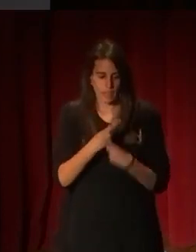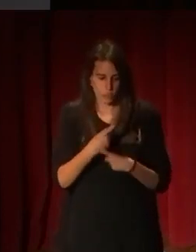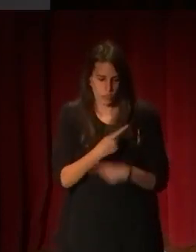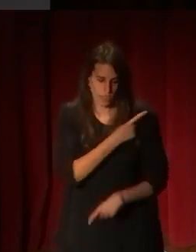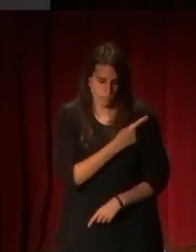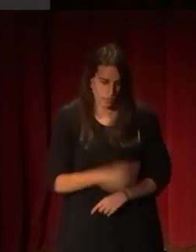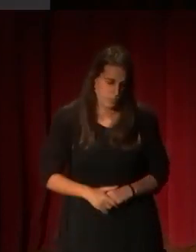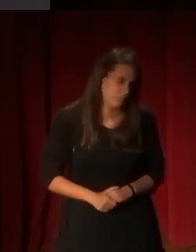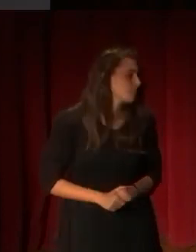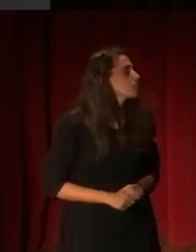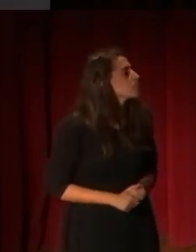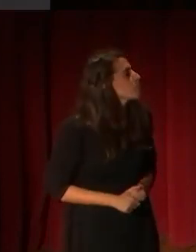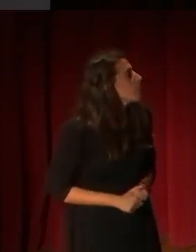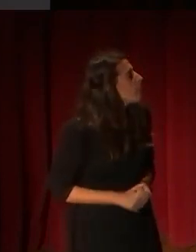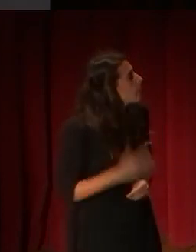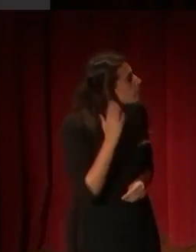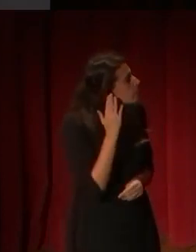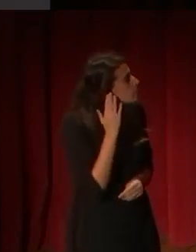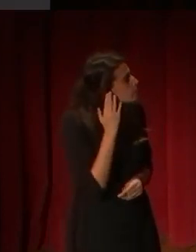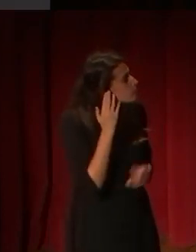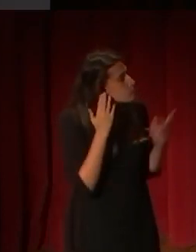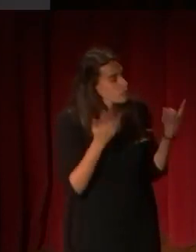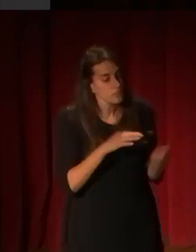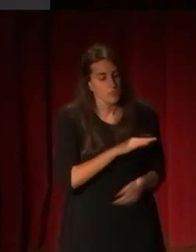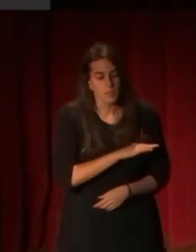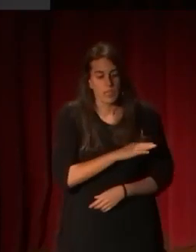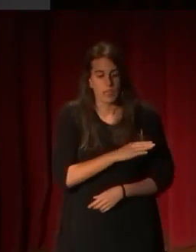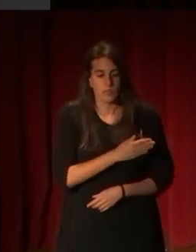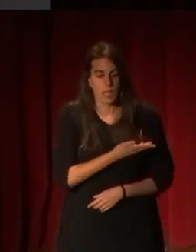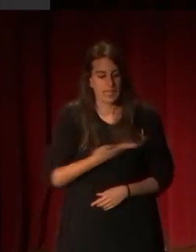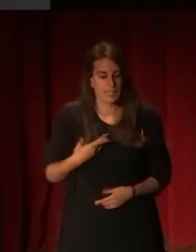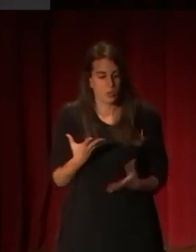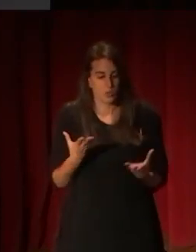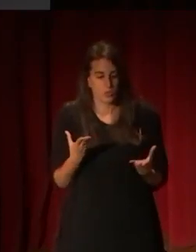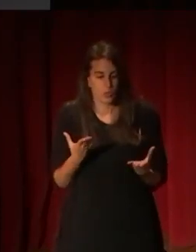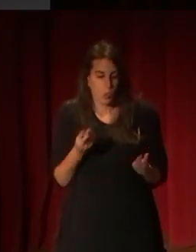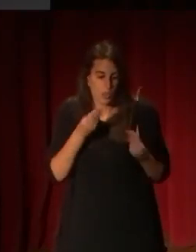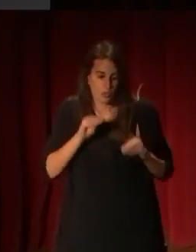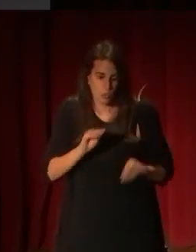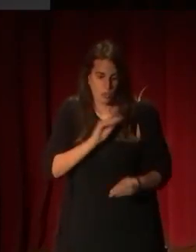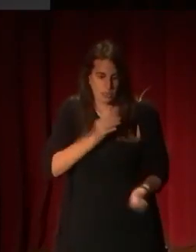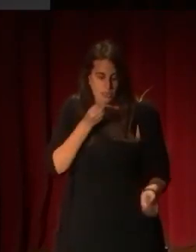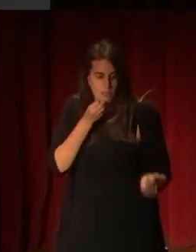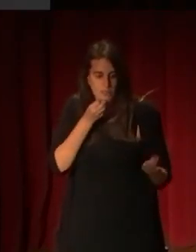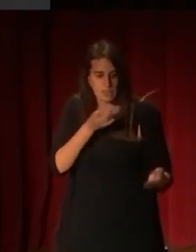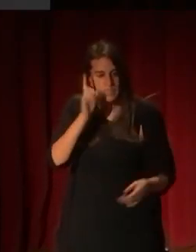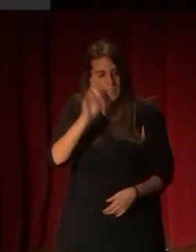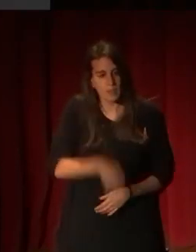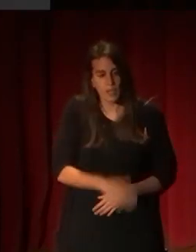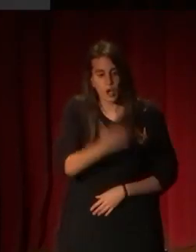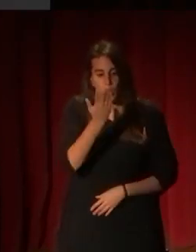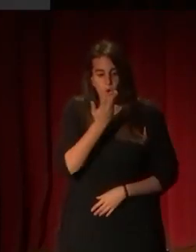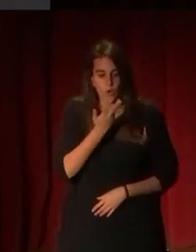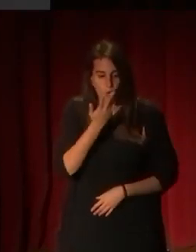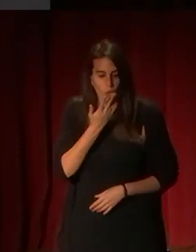estos retratos como ya les digo muy narrativos nos permiten conocer también los avatares